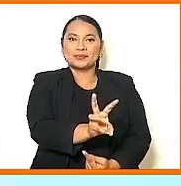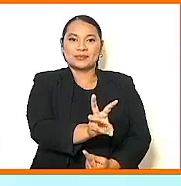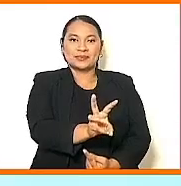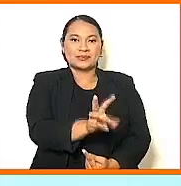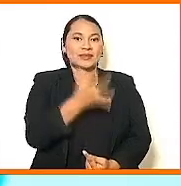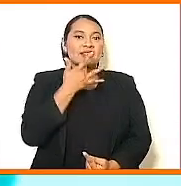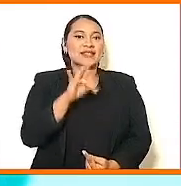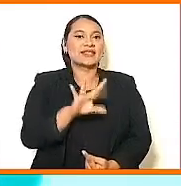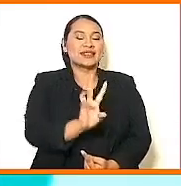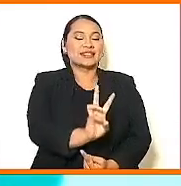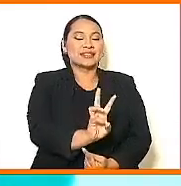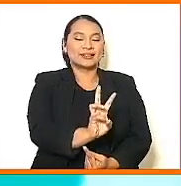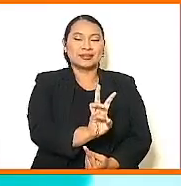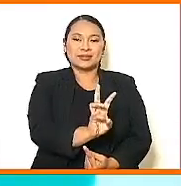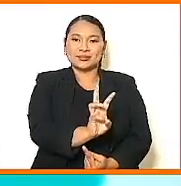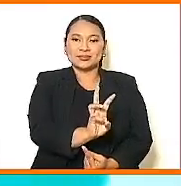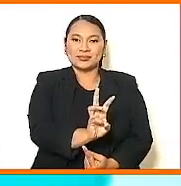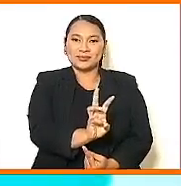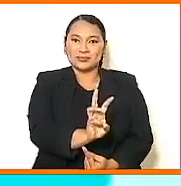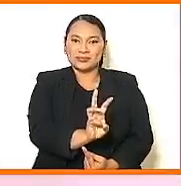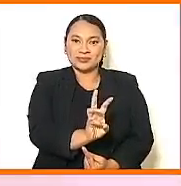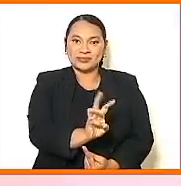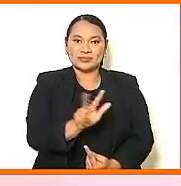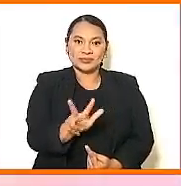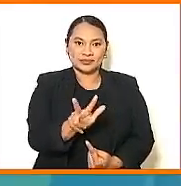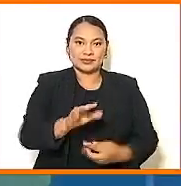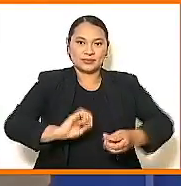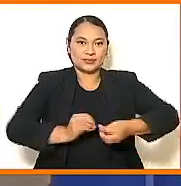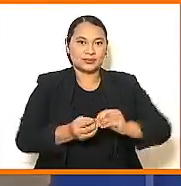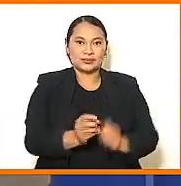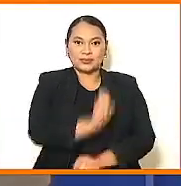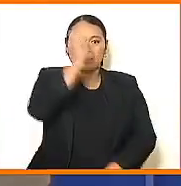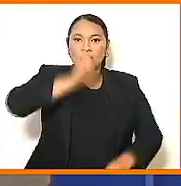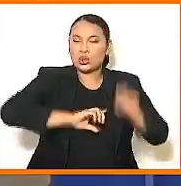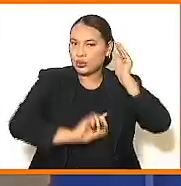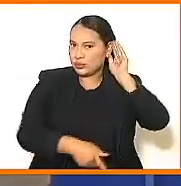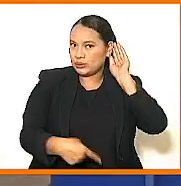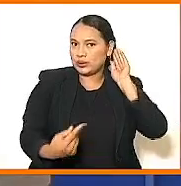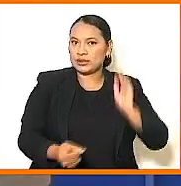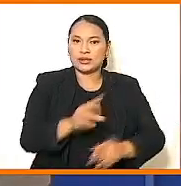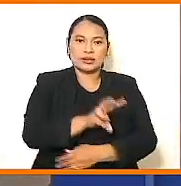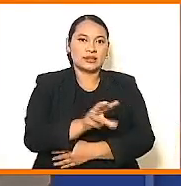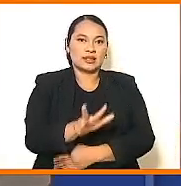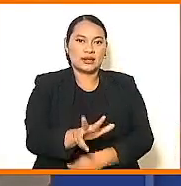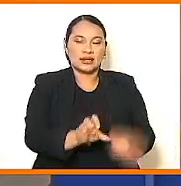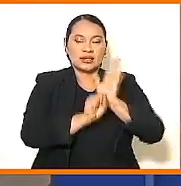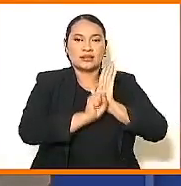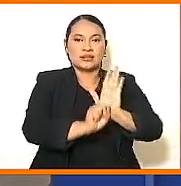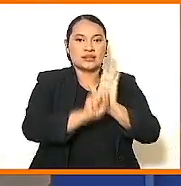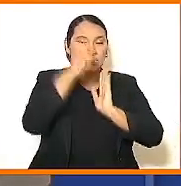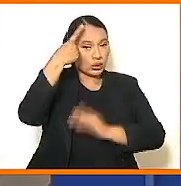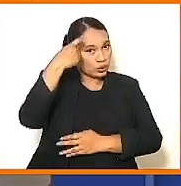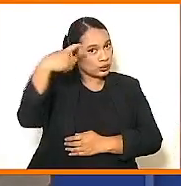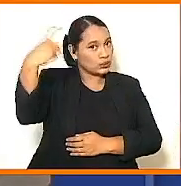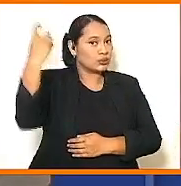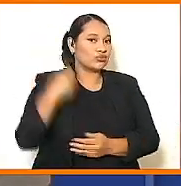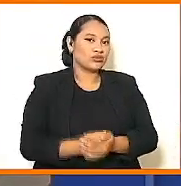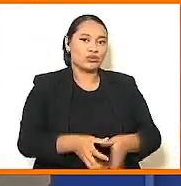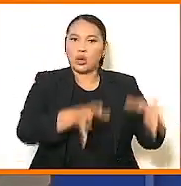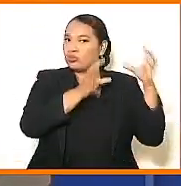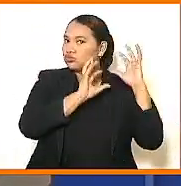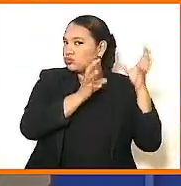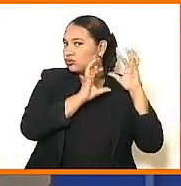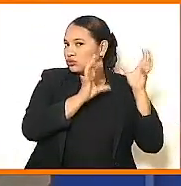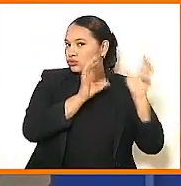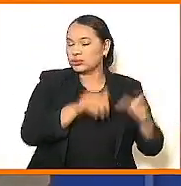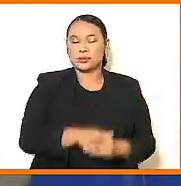dígito, suerte. Porque este es el 3, número favorecido para Diario es el 63 con su símbolo de sueños, Coco.